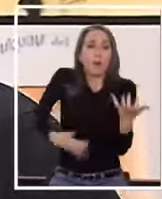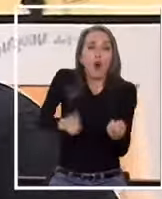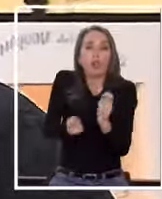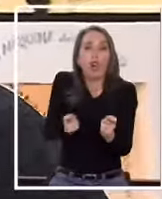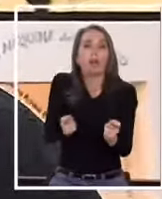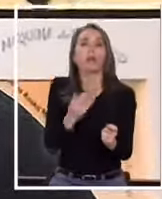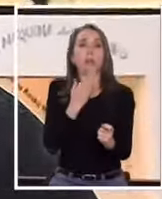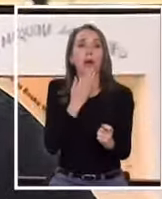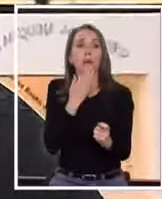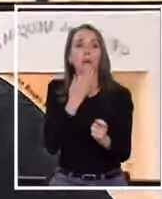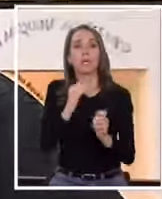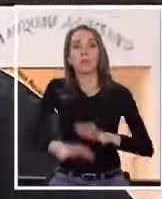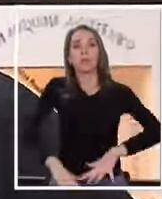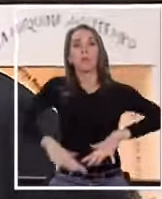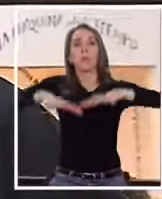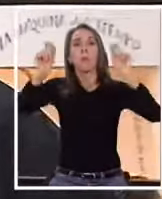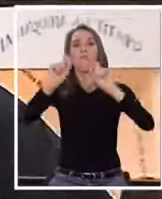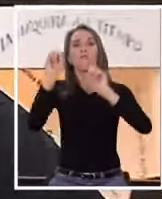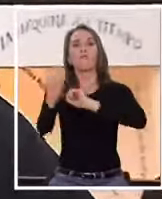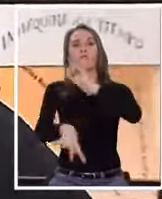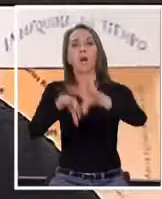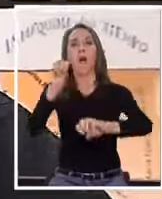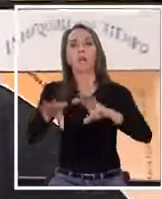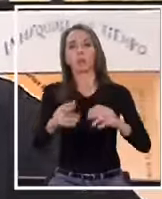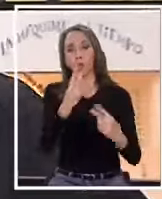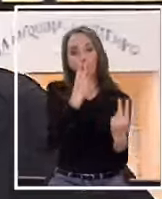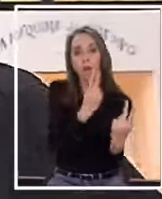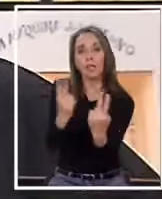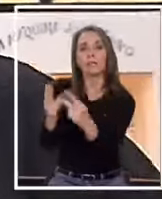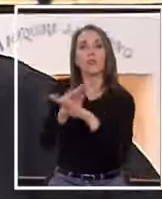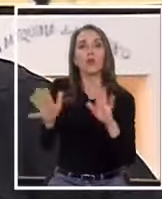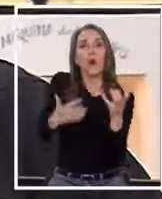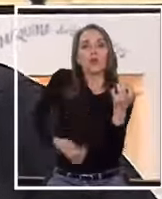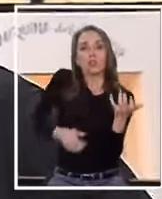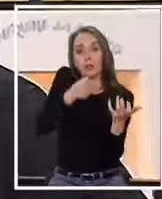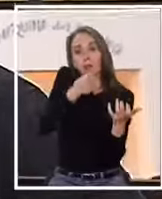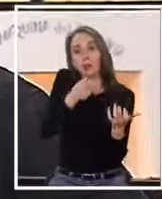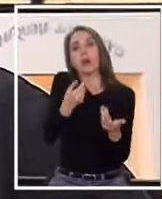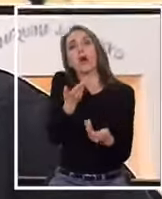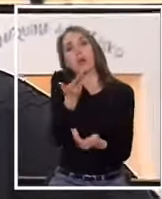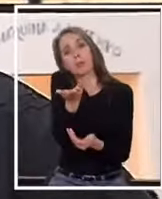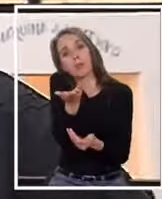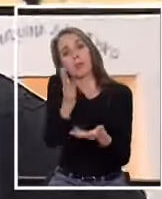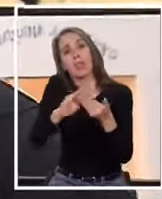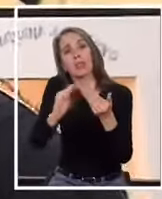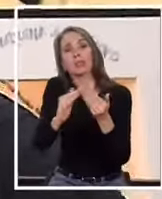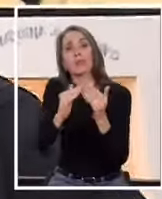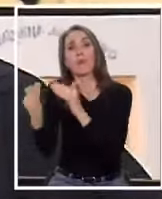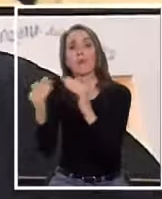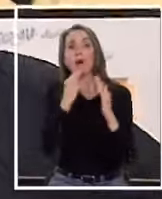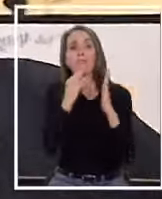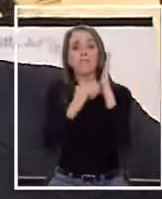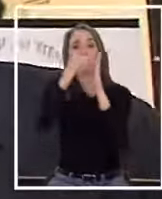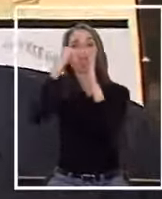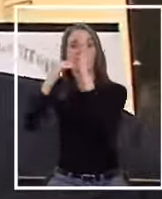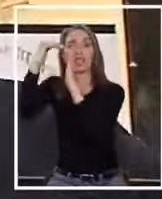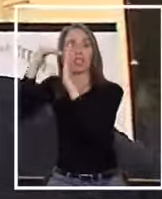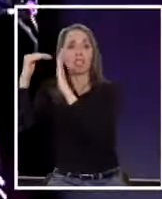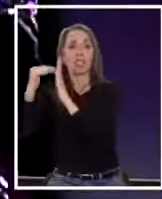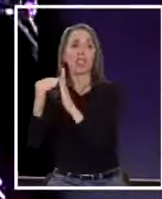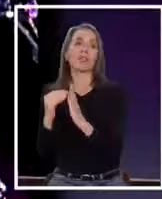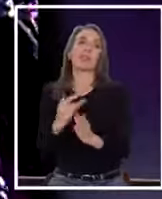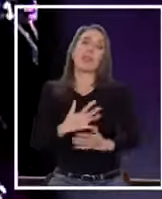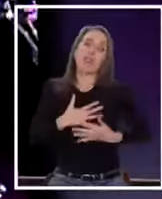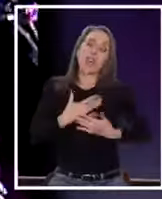se junte también esa cantidad de basura que se pudo ver. De todas maneras, las disculpas a los vecinos, eso es de